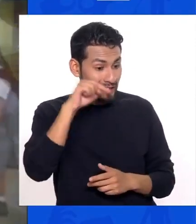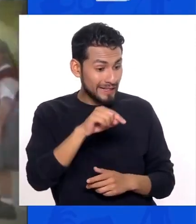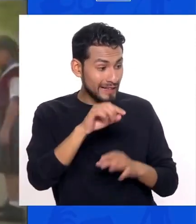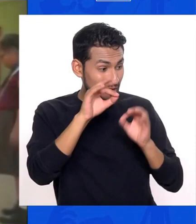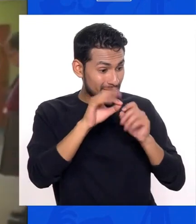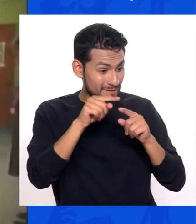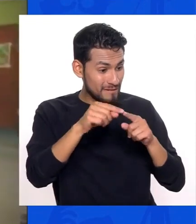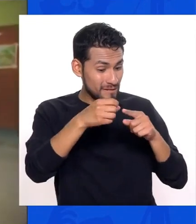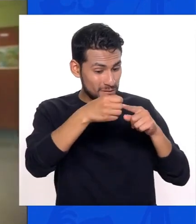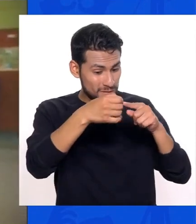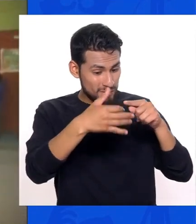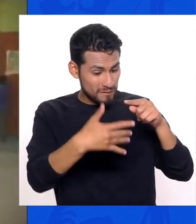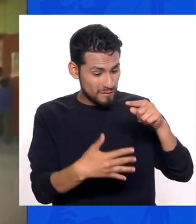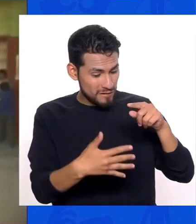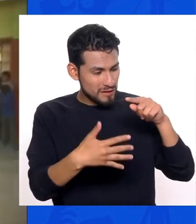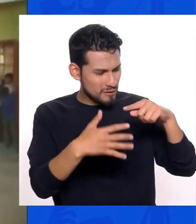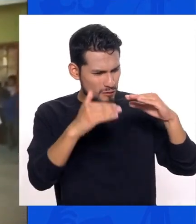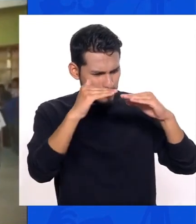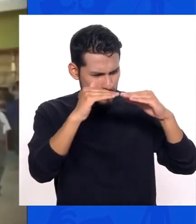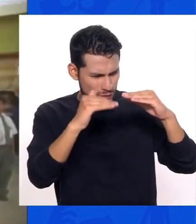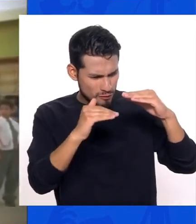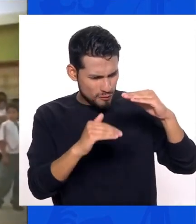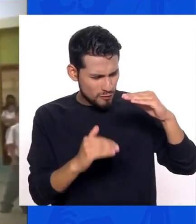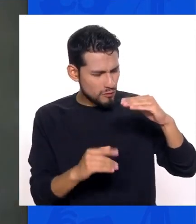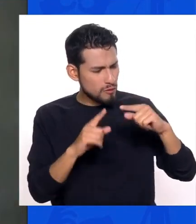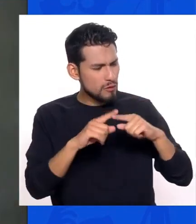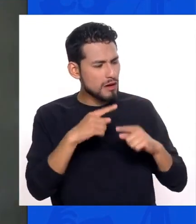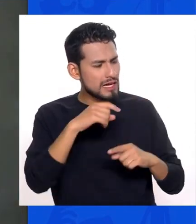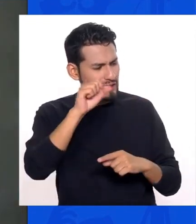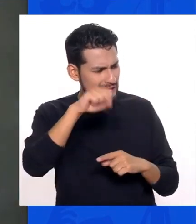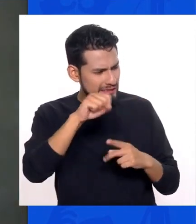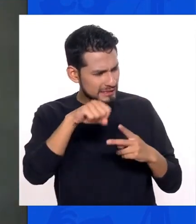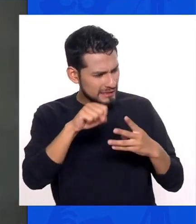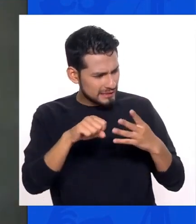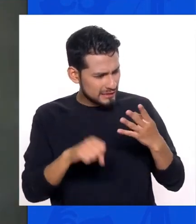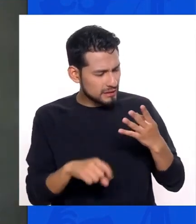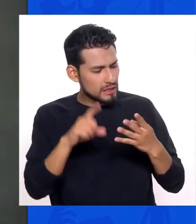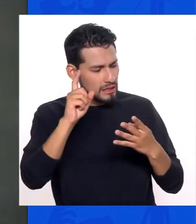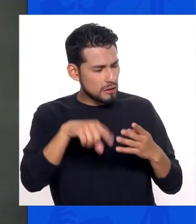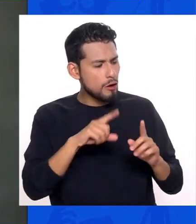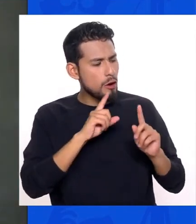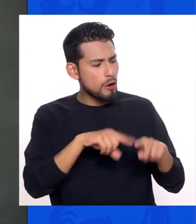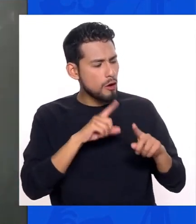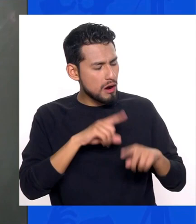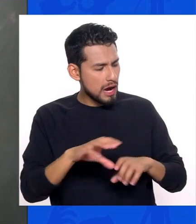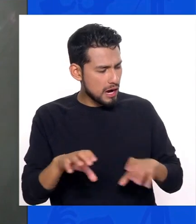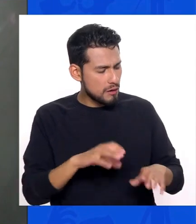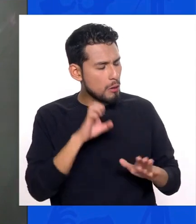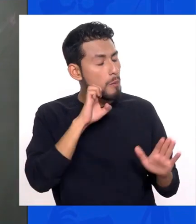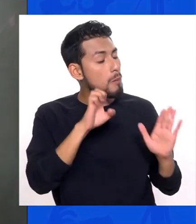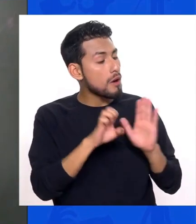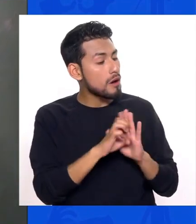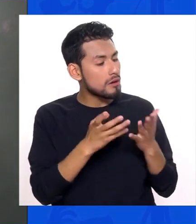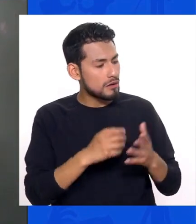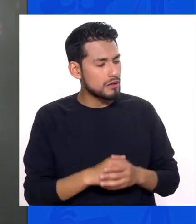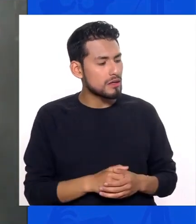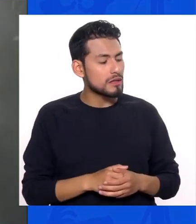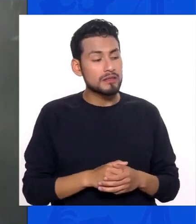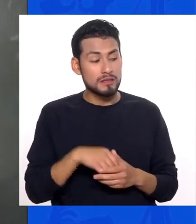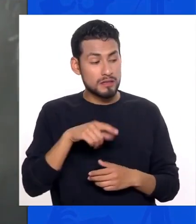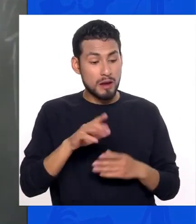Ahí podemos ver una serie de afirmaciones que se deben ejecutar, como por ejemplo